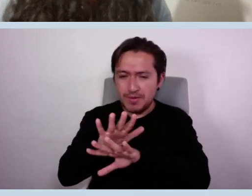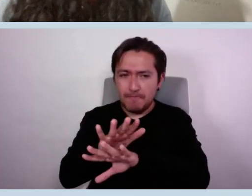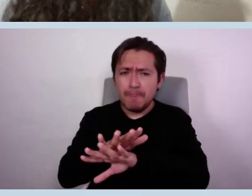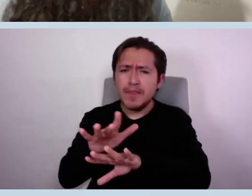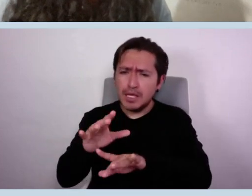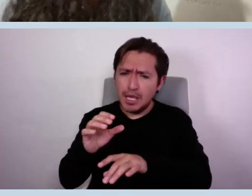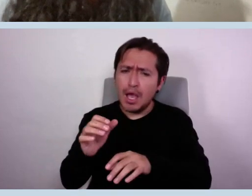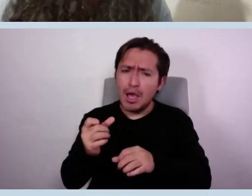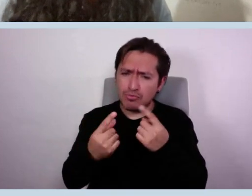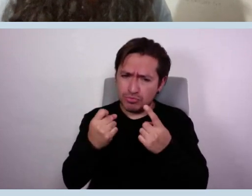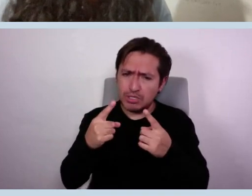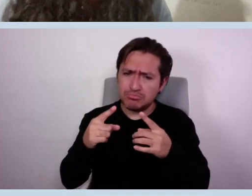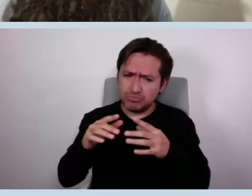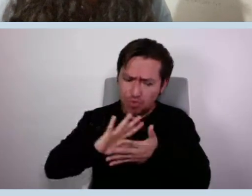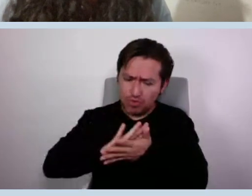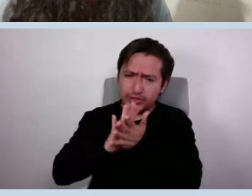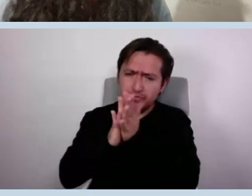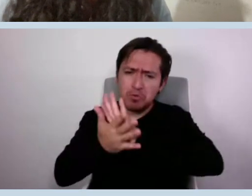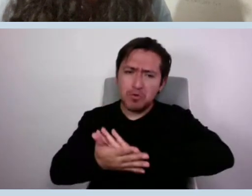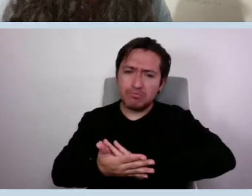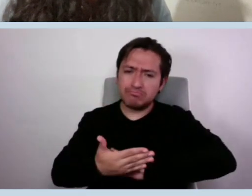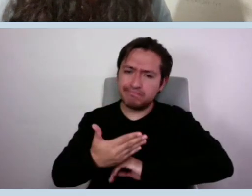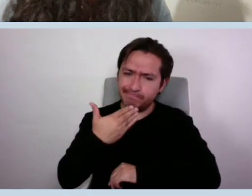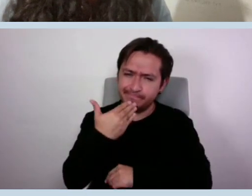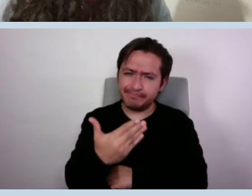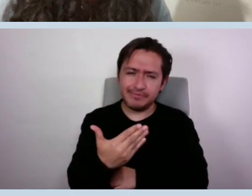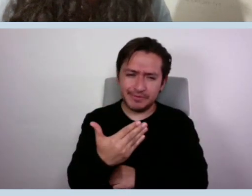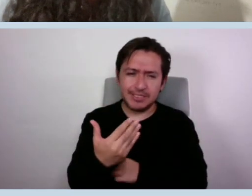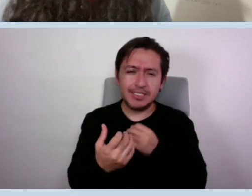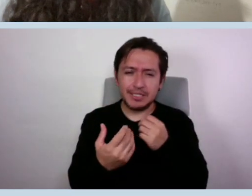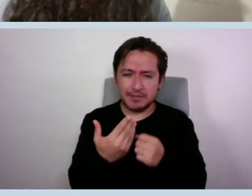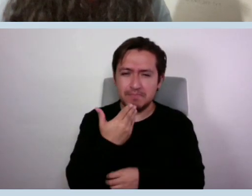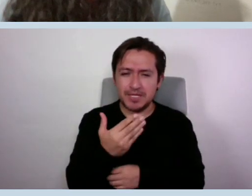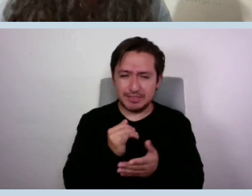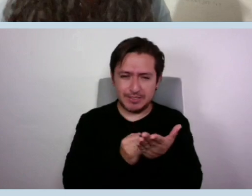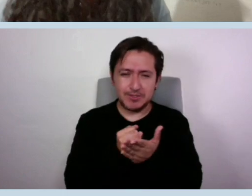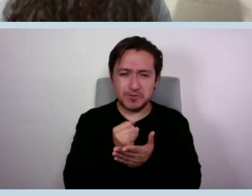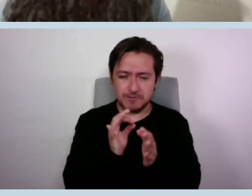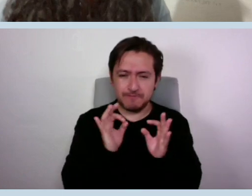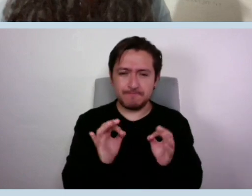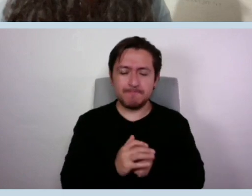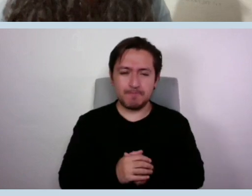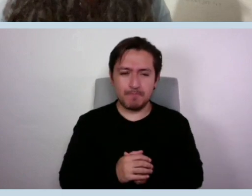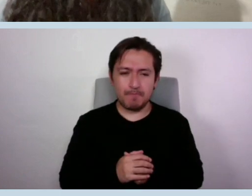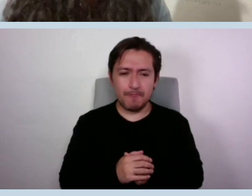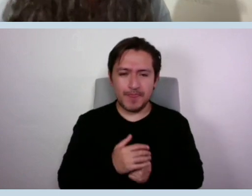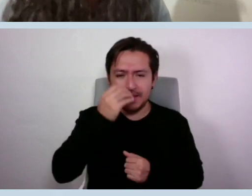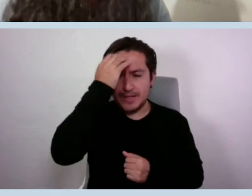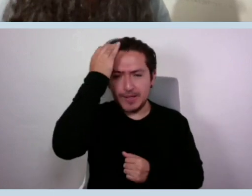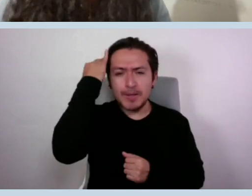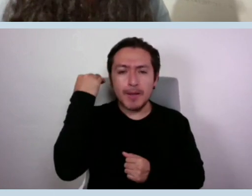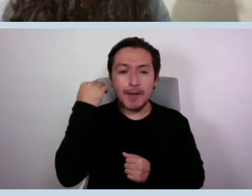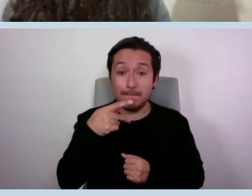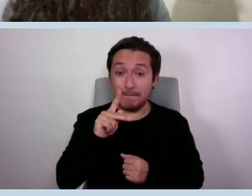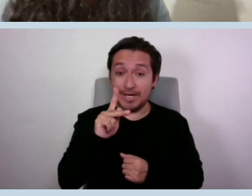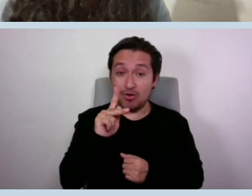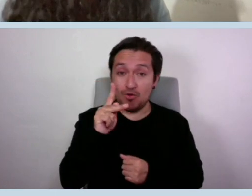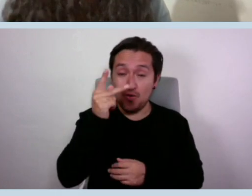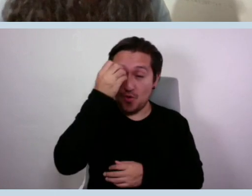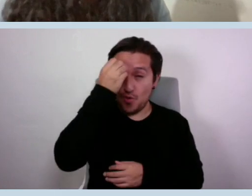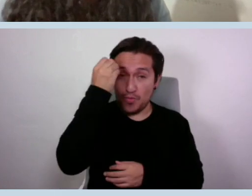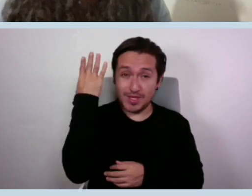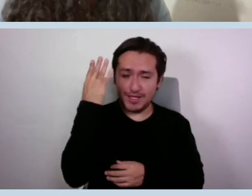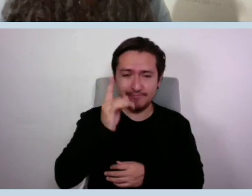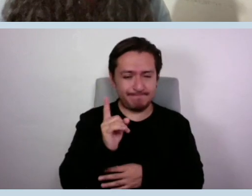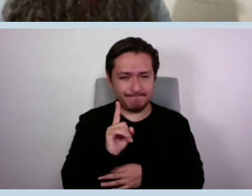buenas y muchas buenas decisiones adecuadas y correctas pero no hay que olvidarlas no hay que olvidar que todavía hay